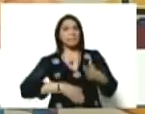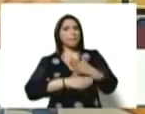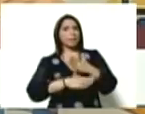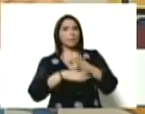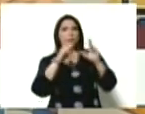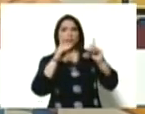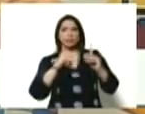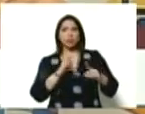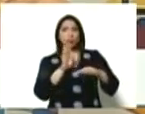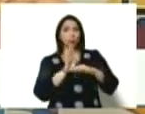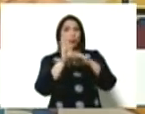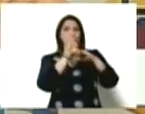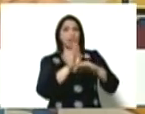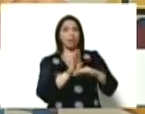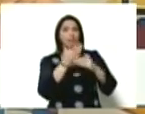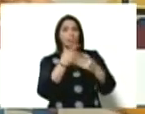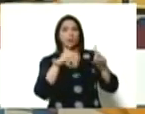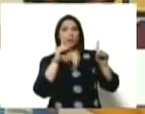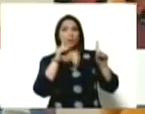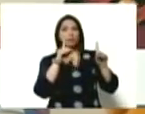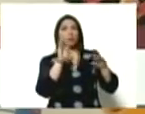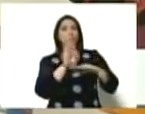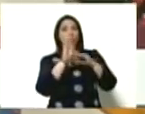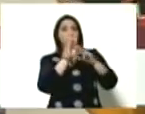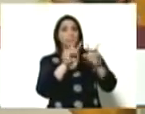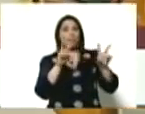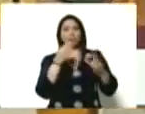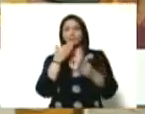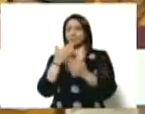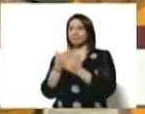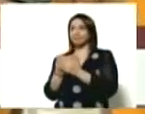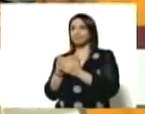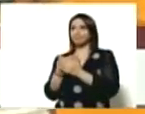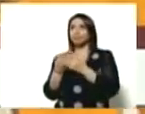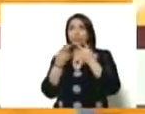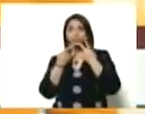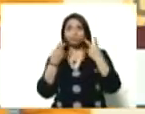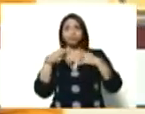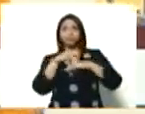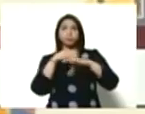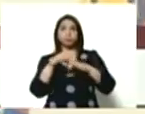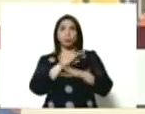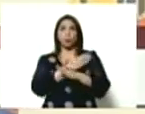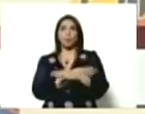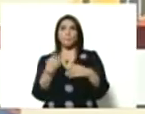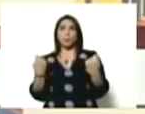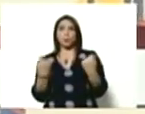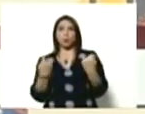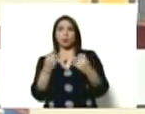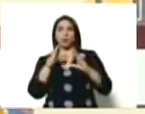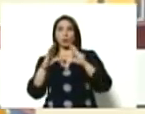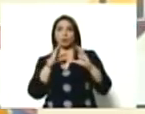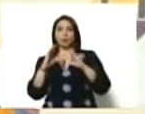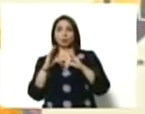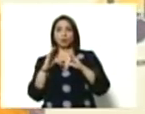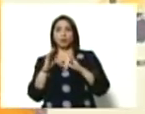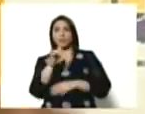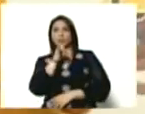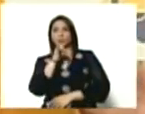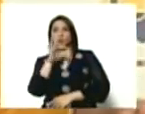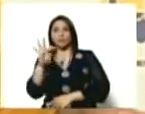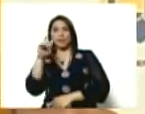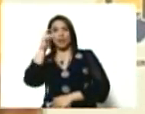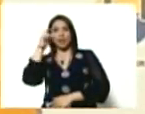decidir cuidar la democracia y cuidar la paz. Muchísimas gracias. Bien, eran declaraciones del ministro del Poder Popular para la Comunicación y la Información, Freddy